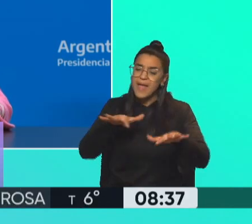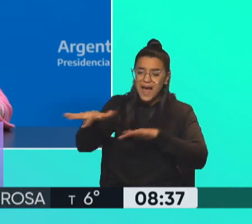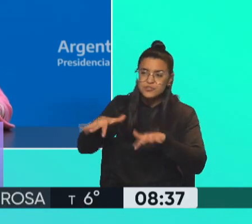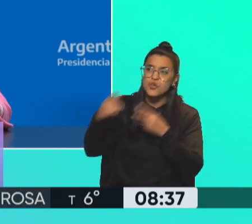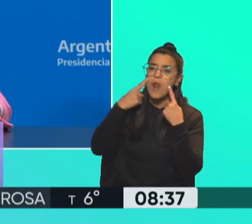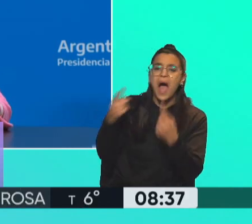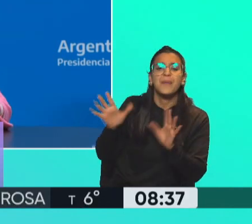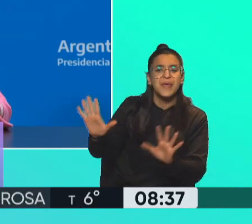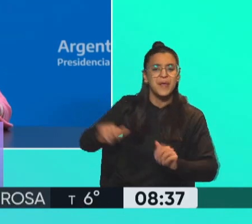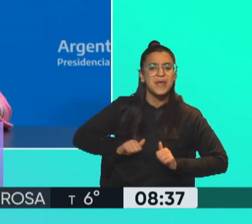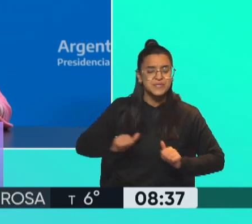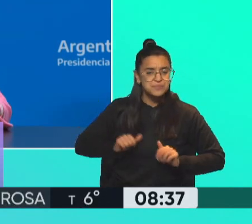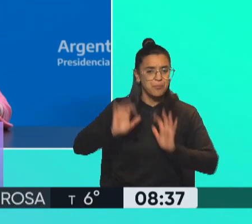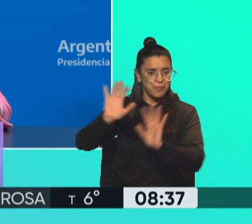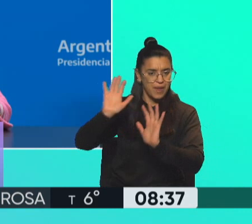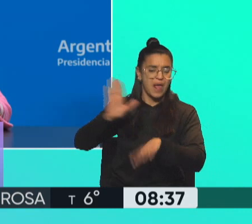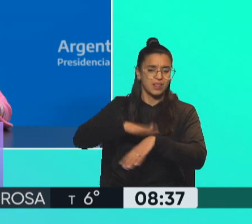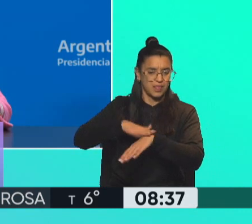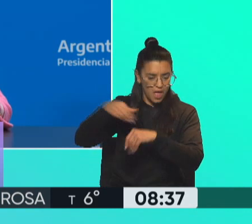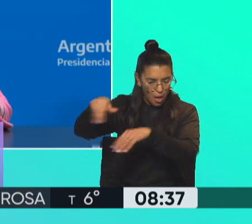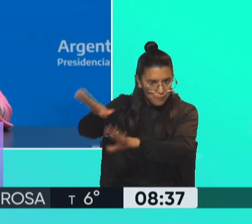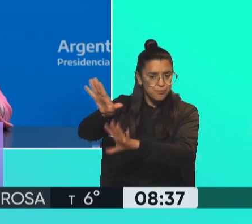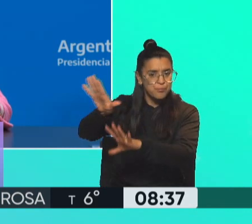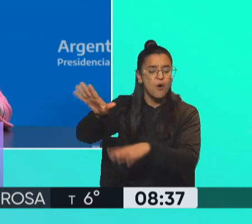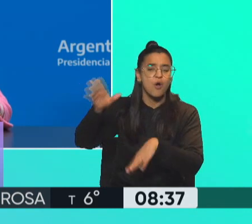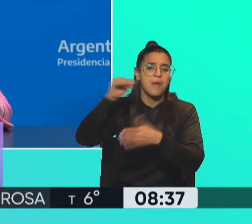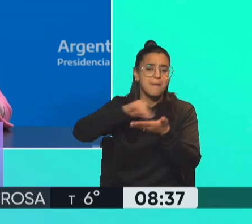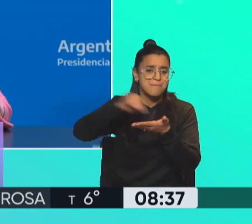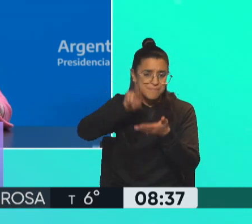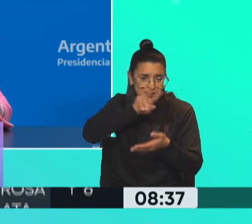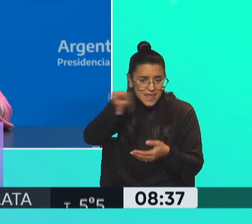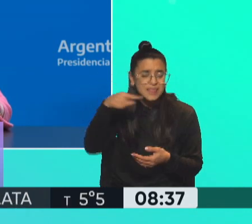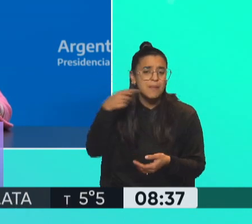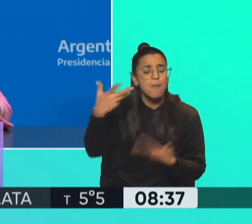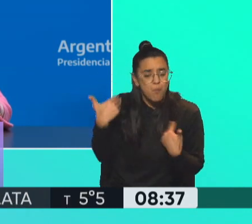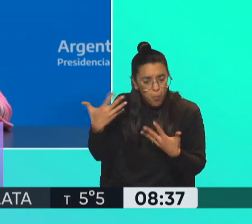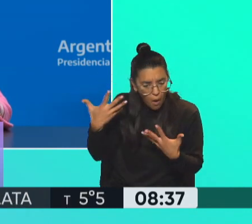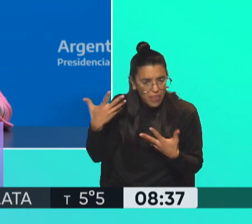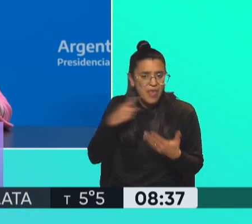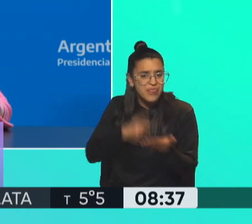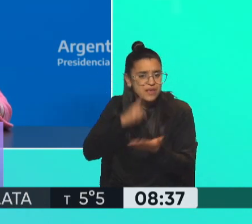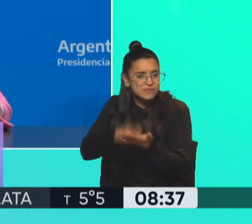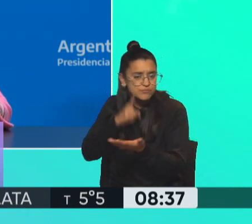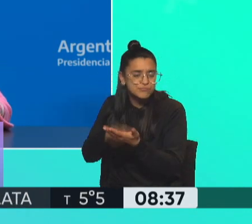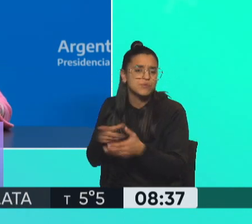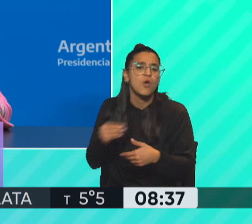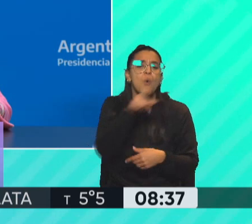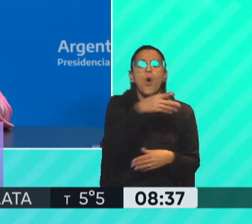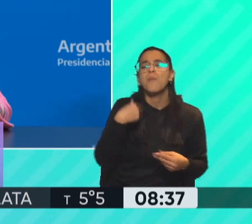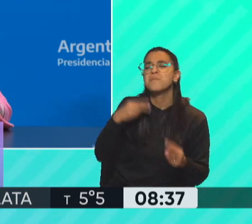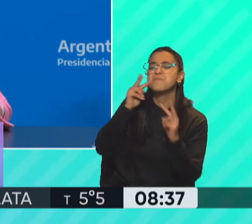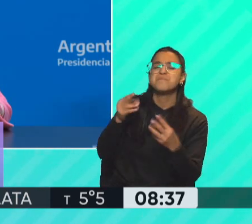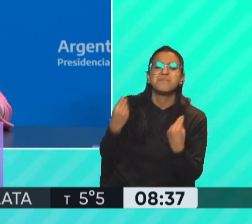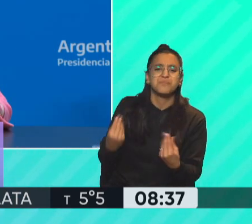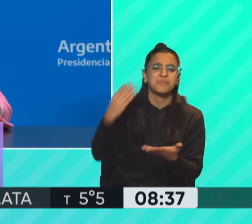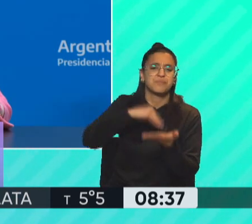las obras y esperar y darle un poco de tiempo a la ministra para que pueda establecerse y tomar algunas decisiones. ¿Qué mirada tenés